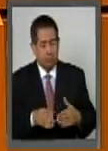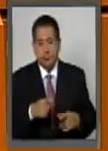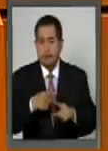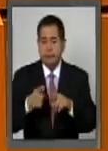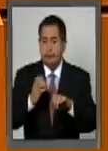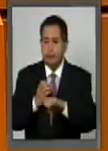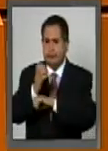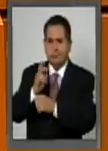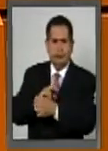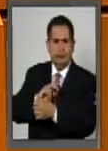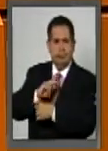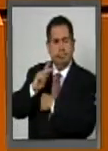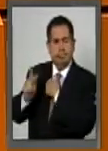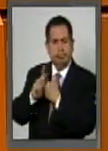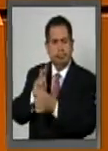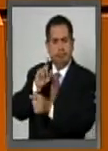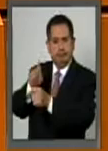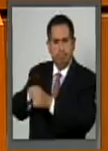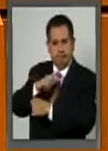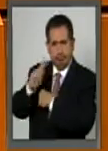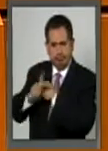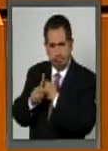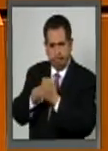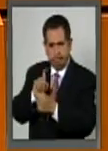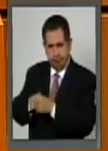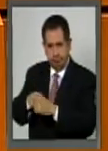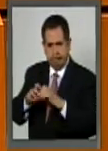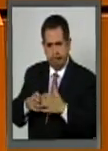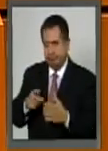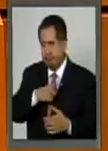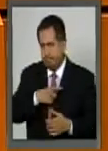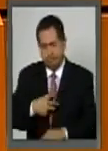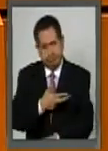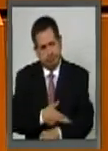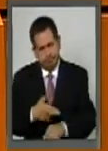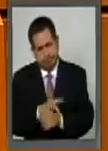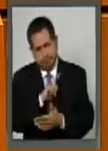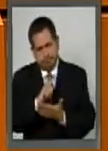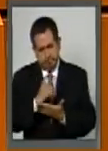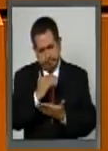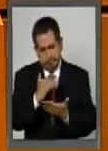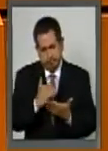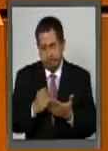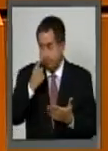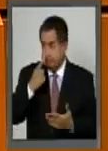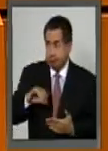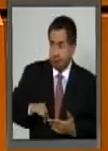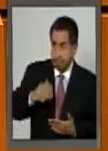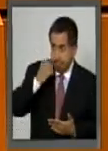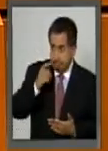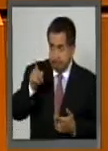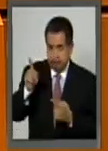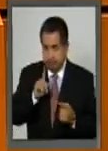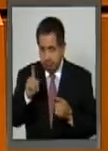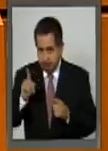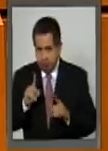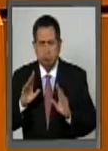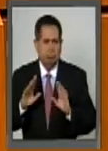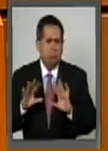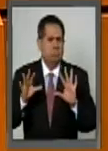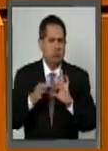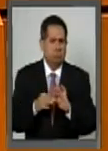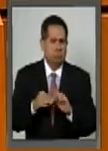miembros arbitrarán los medios legales para que las partes interesadas puedan